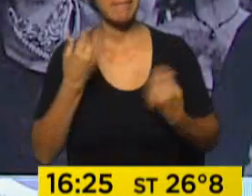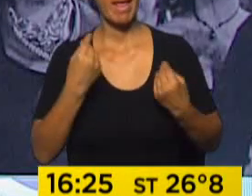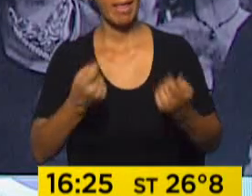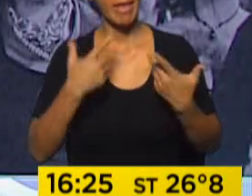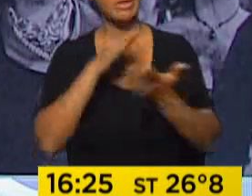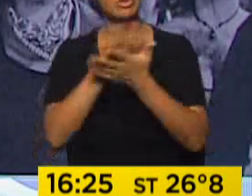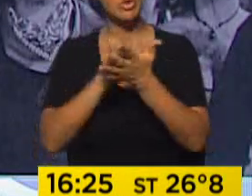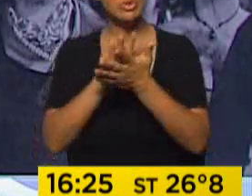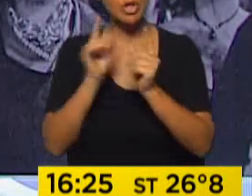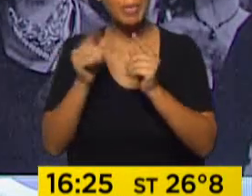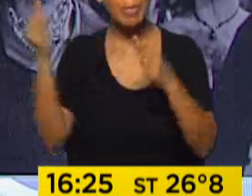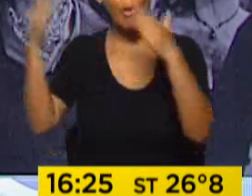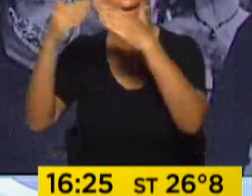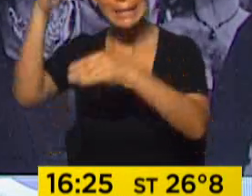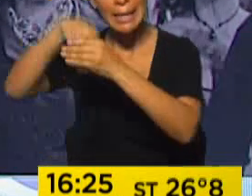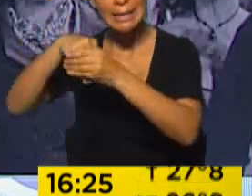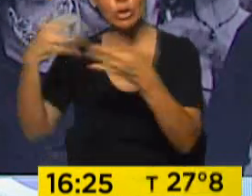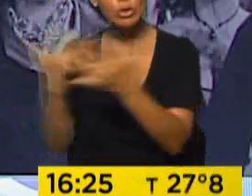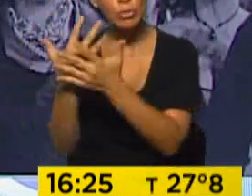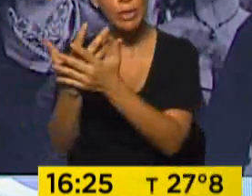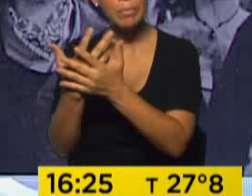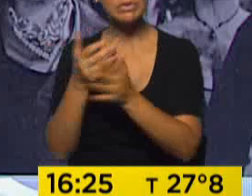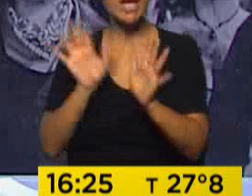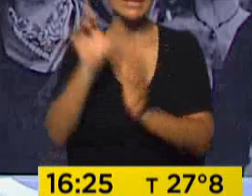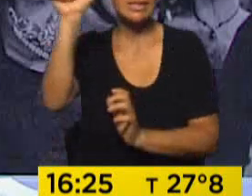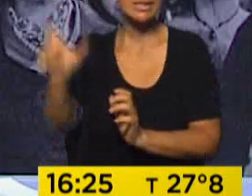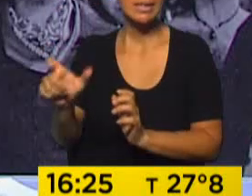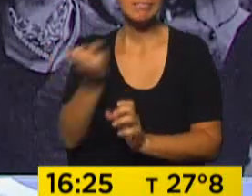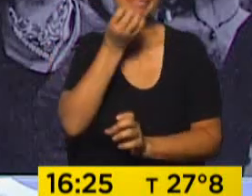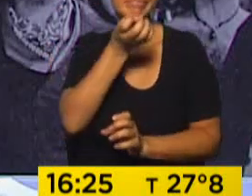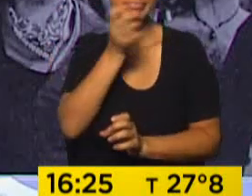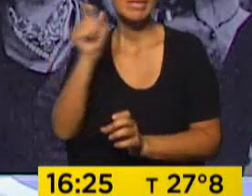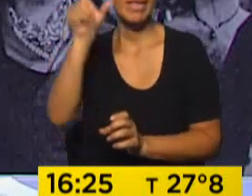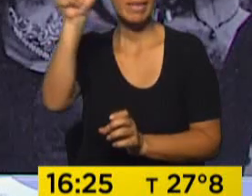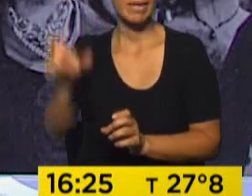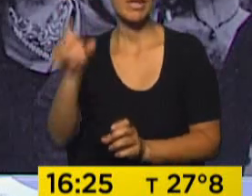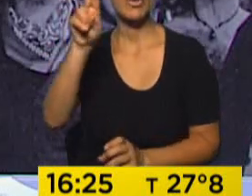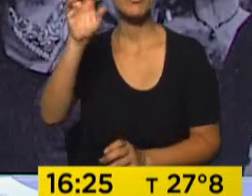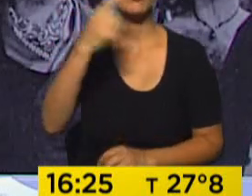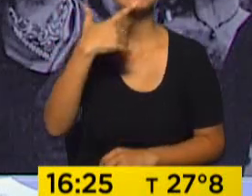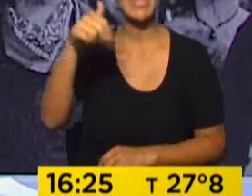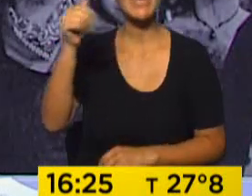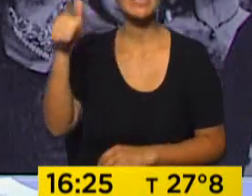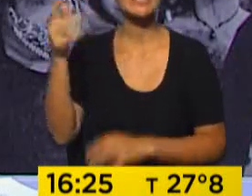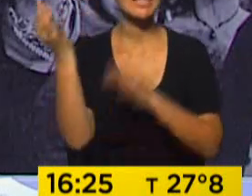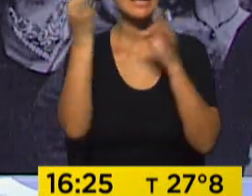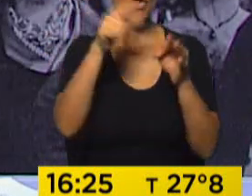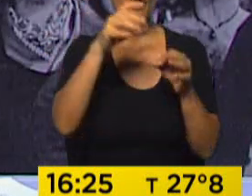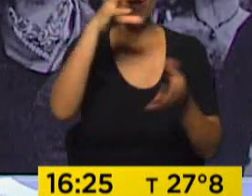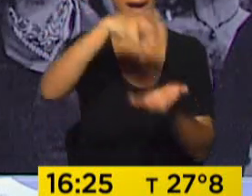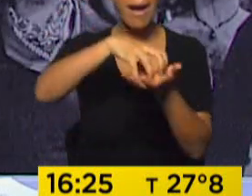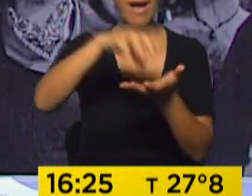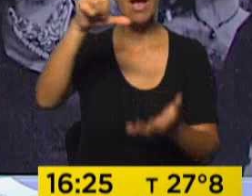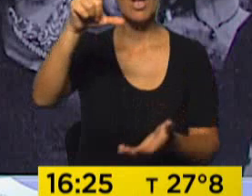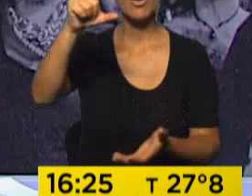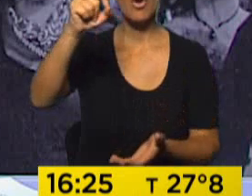vivimos dentro de nuestra propia casa. Y este es el testimonio de Rosana, una de las integrantes de COETI, pero que llegó hasta allí justamente pidiendo ayuda. Y a partir